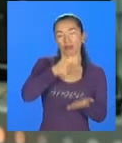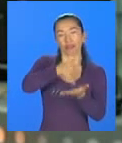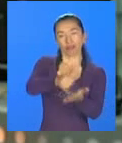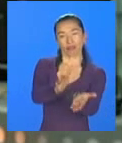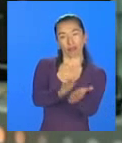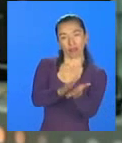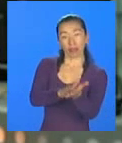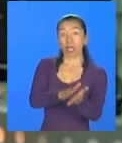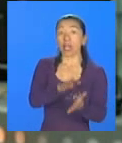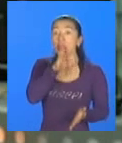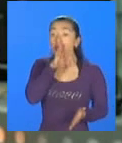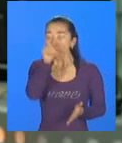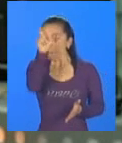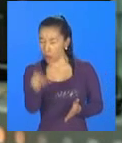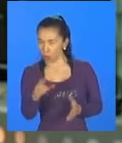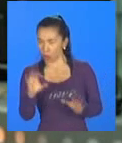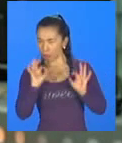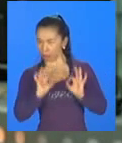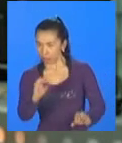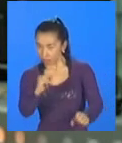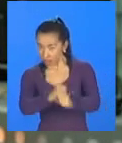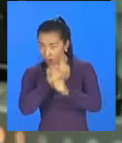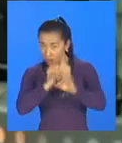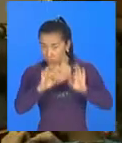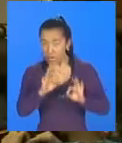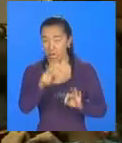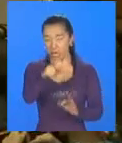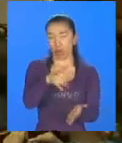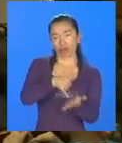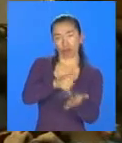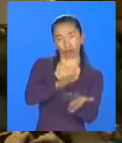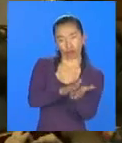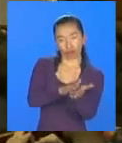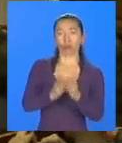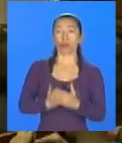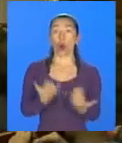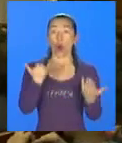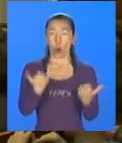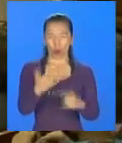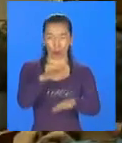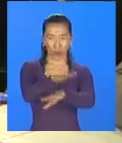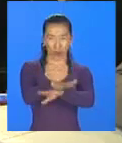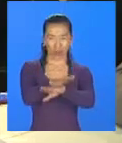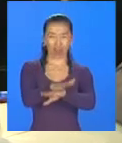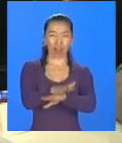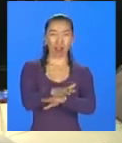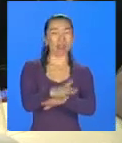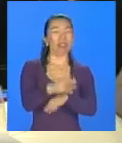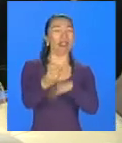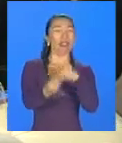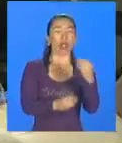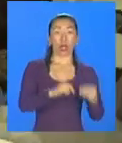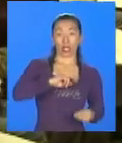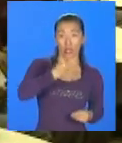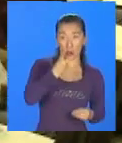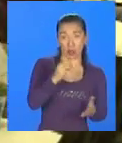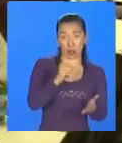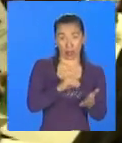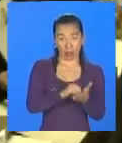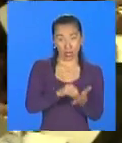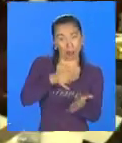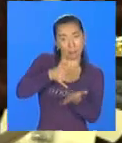que tienen óptimo desempeño en sus funciones. Hoy, en horas de la tarde, se realizó la segunda ceremonia de premiación